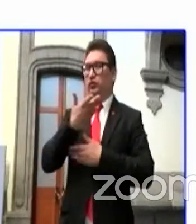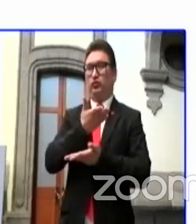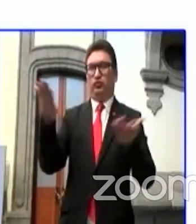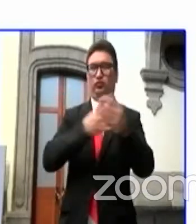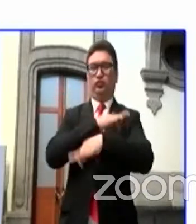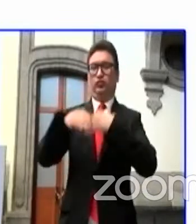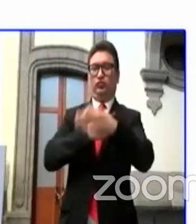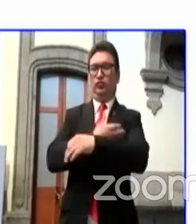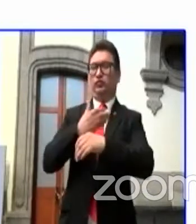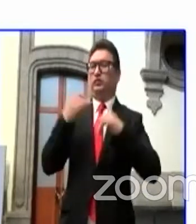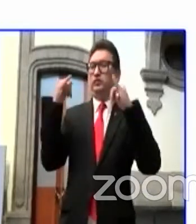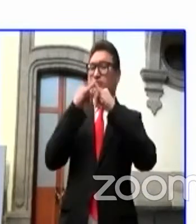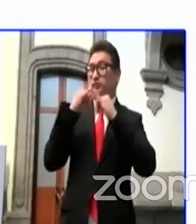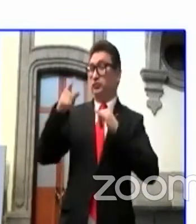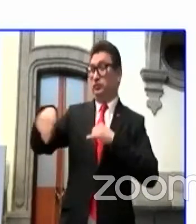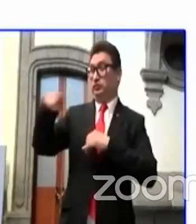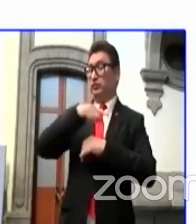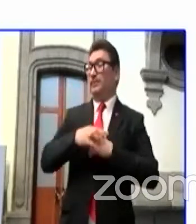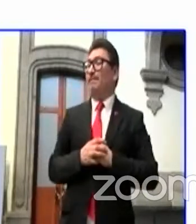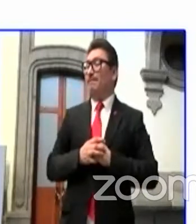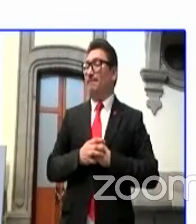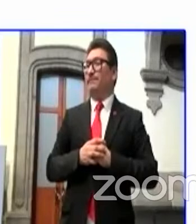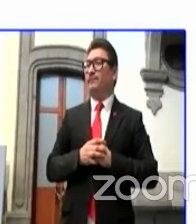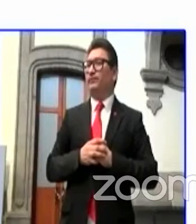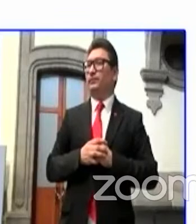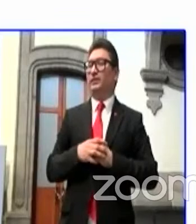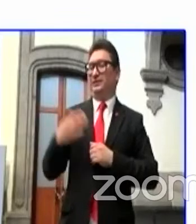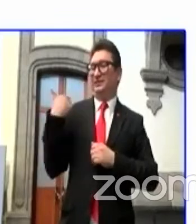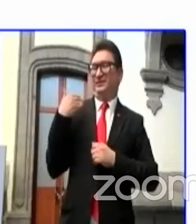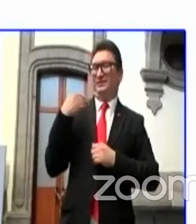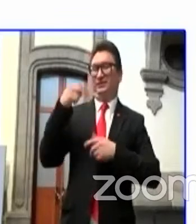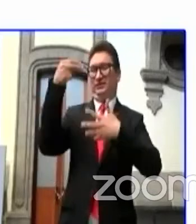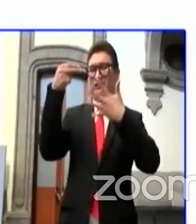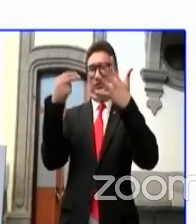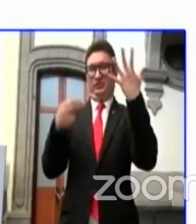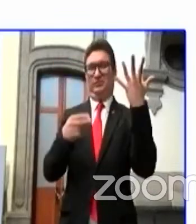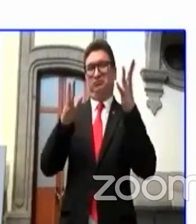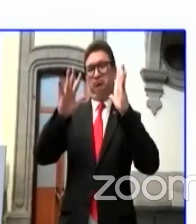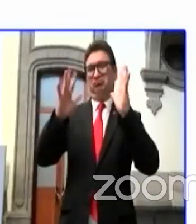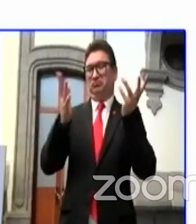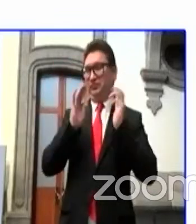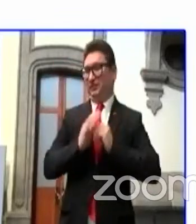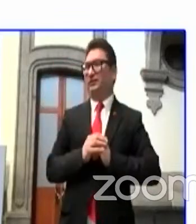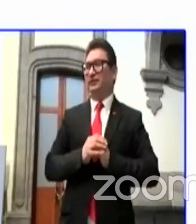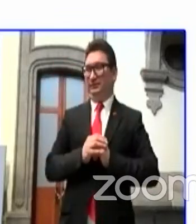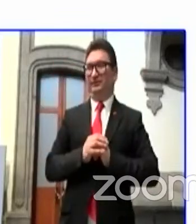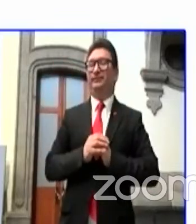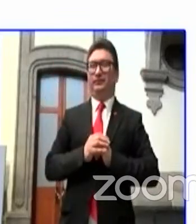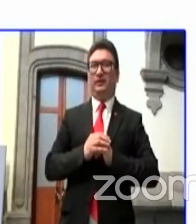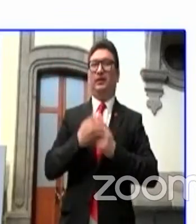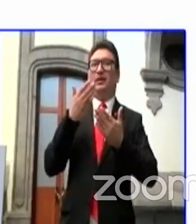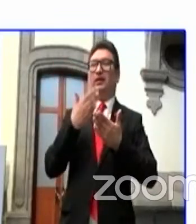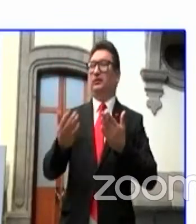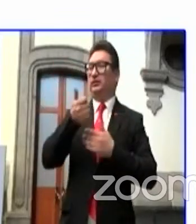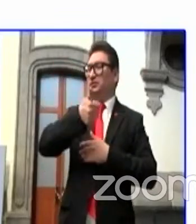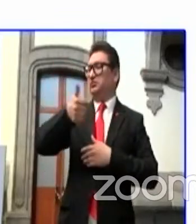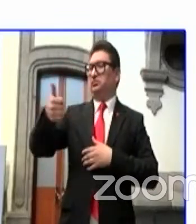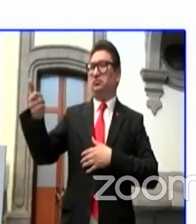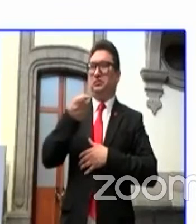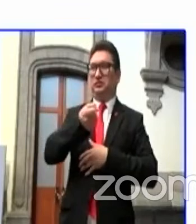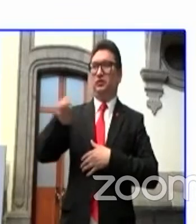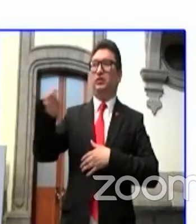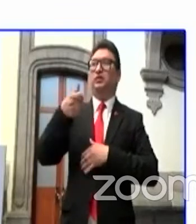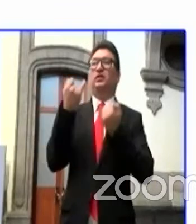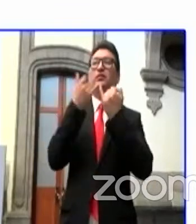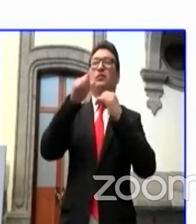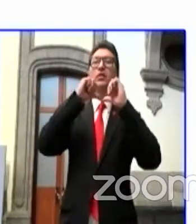de los institutos. Ya los acaban de mencionar, así que vamos a ir también a saludar a cada una de las